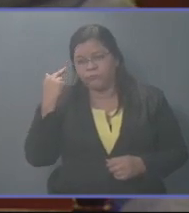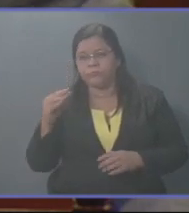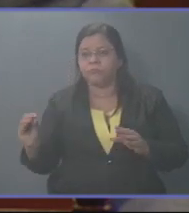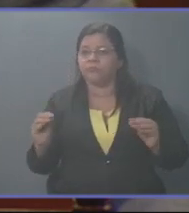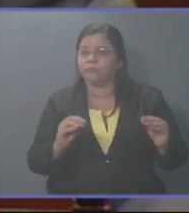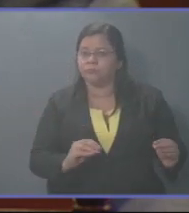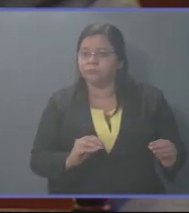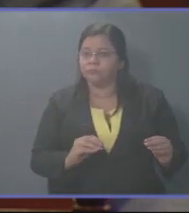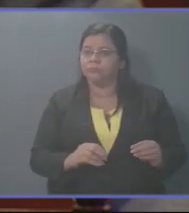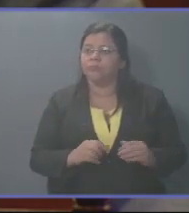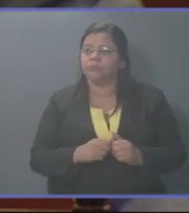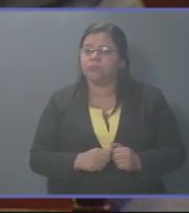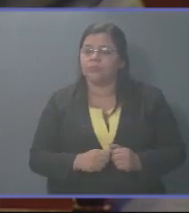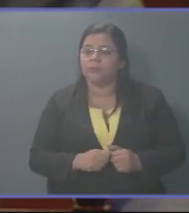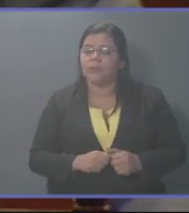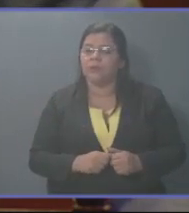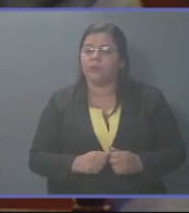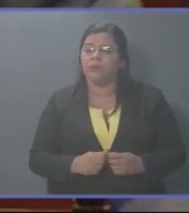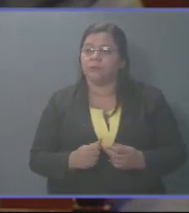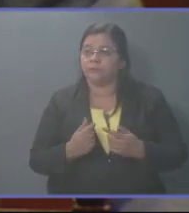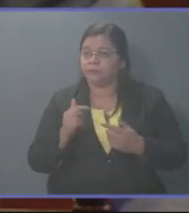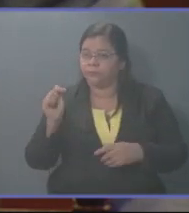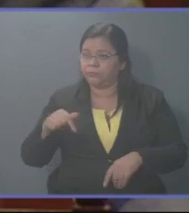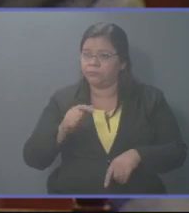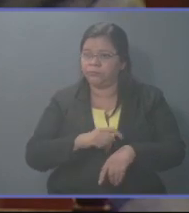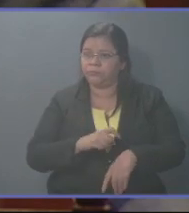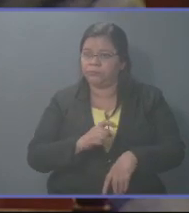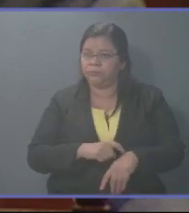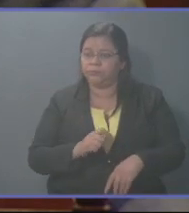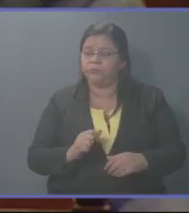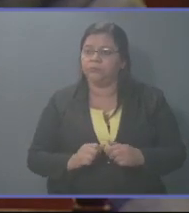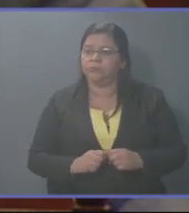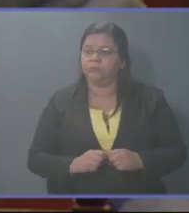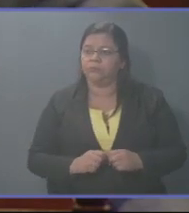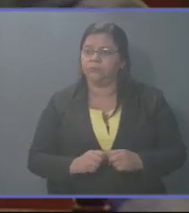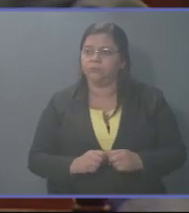vigente para el momento actual.